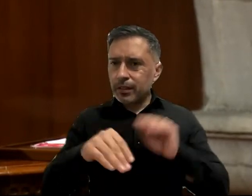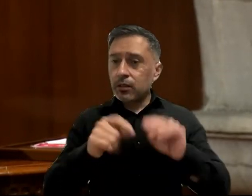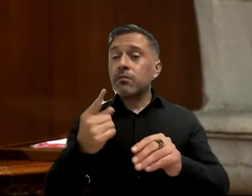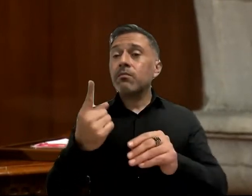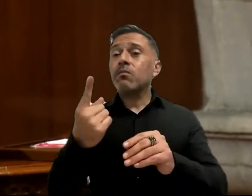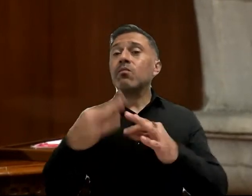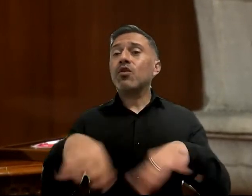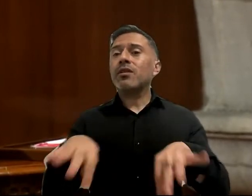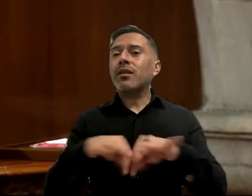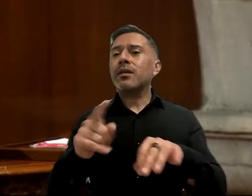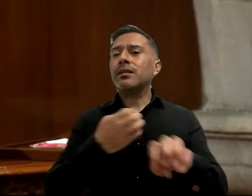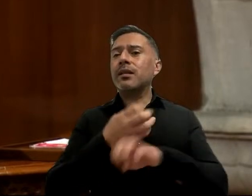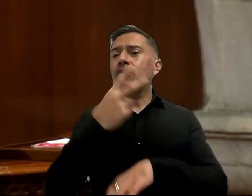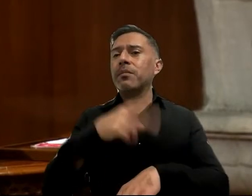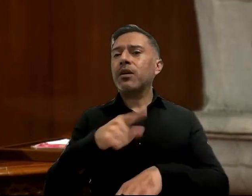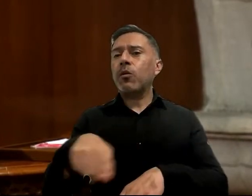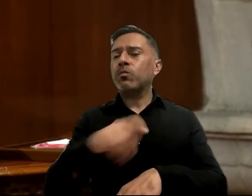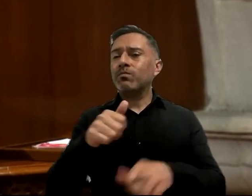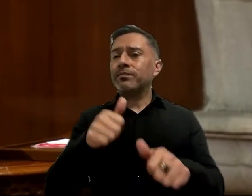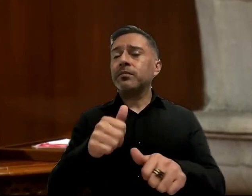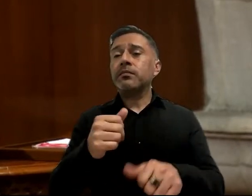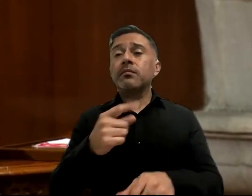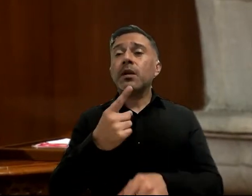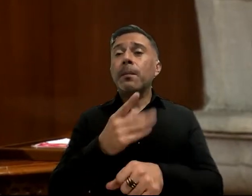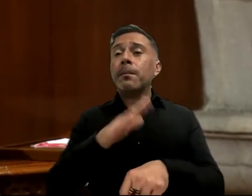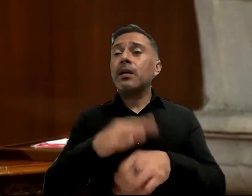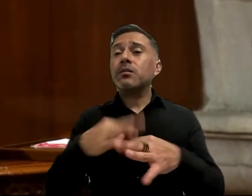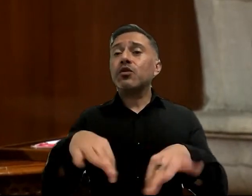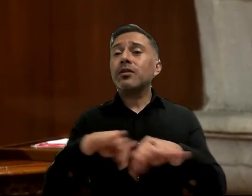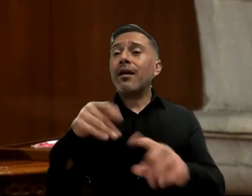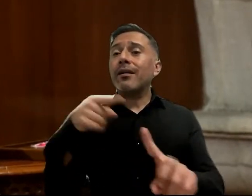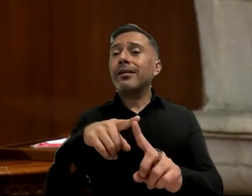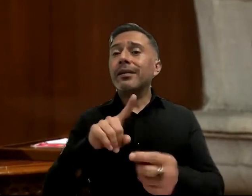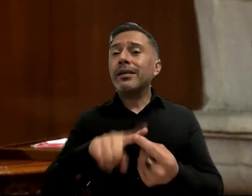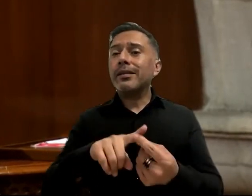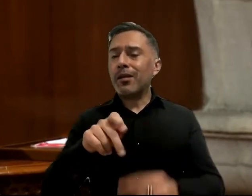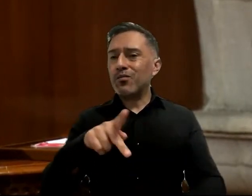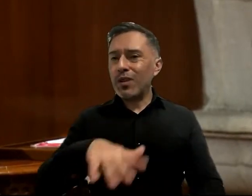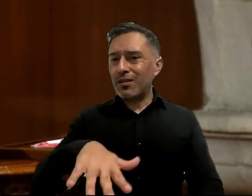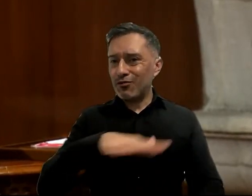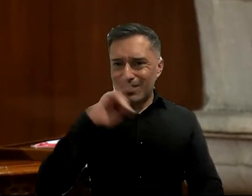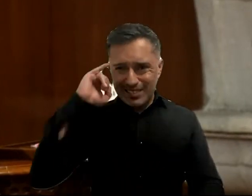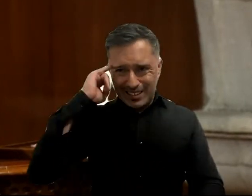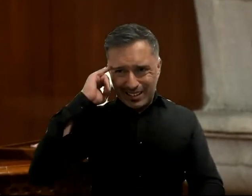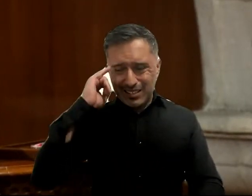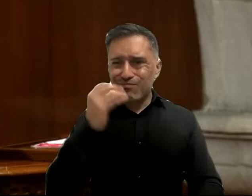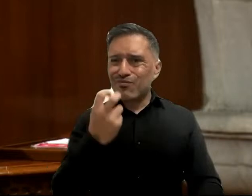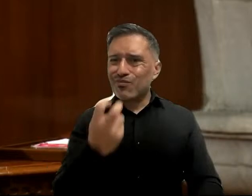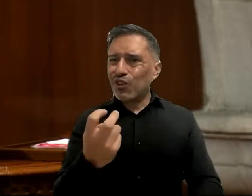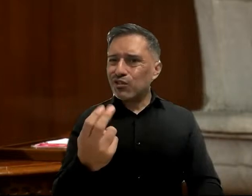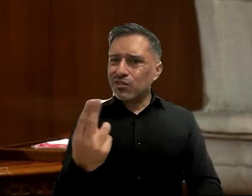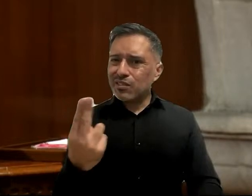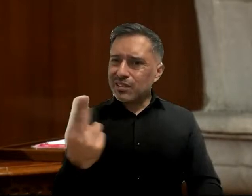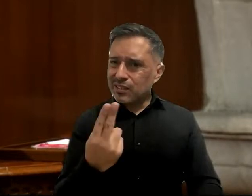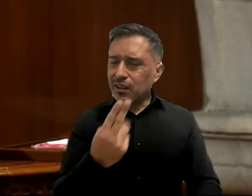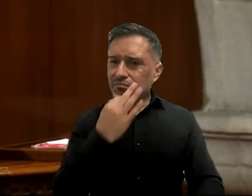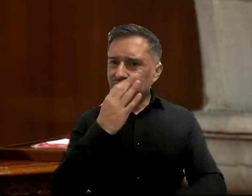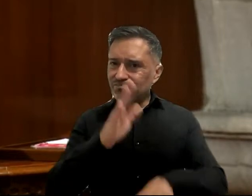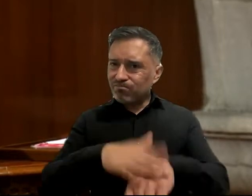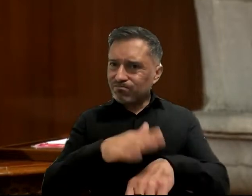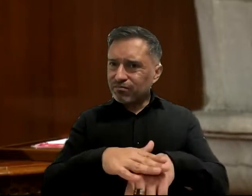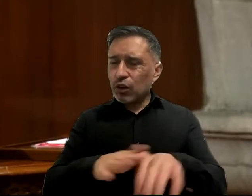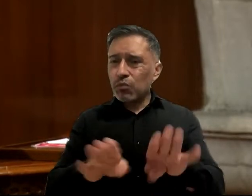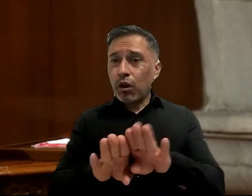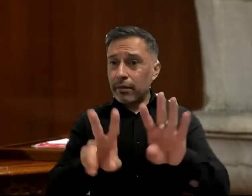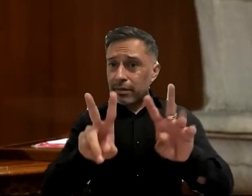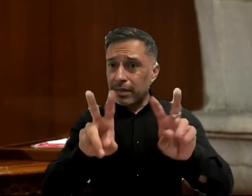de los mexiquenses y particularmente de los pueblos indígenas, por lo que es necesario exhortar como un asunto de